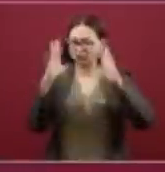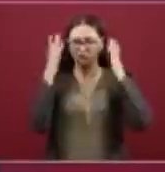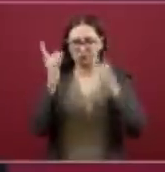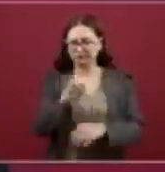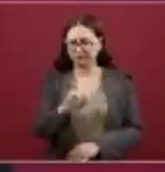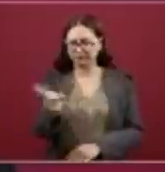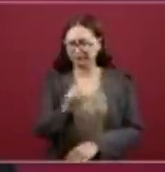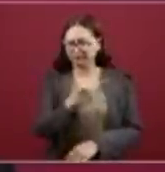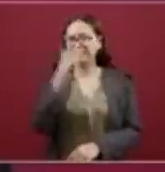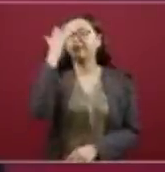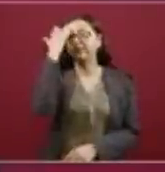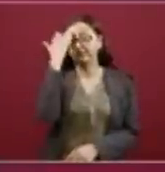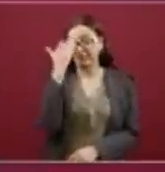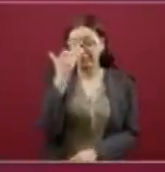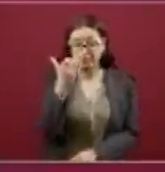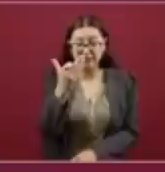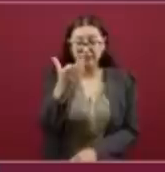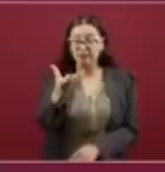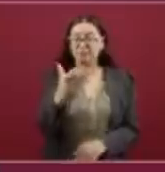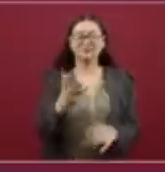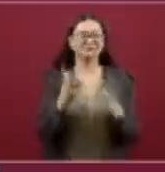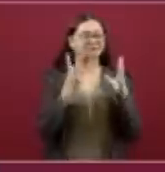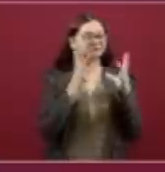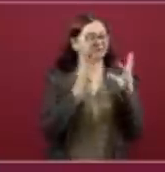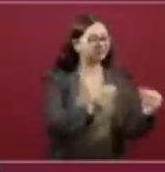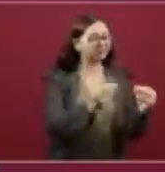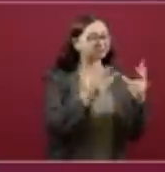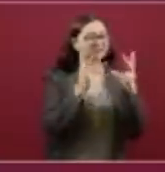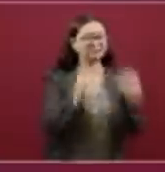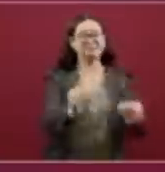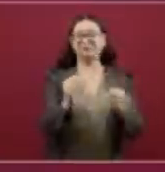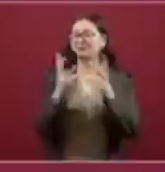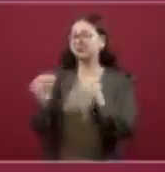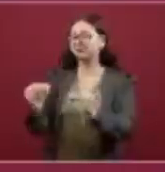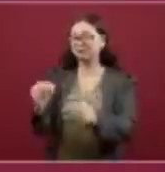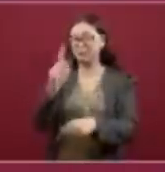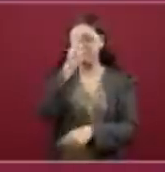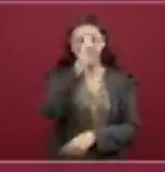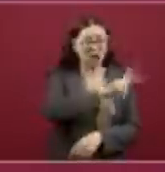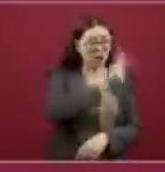porque son muchos y muy grandes los problemas